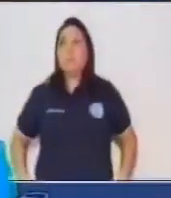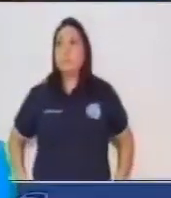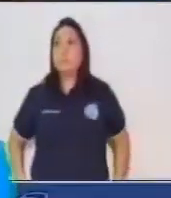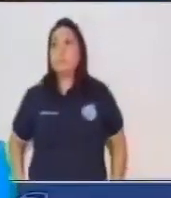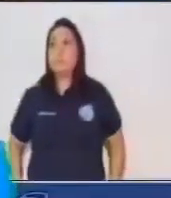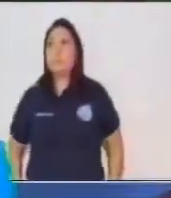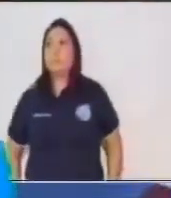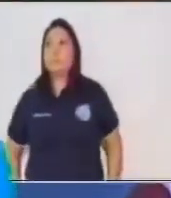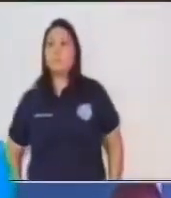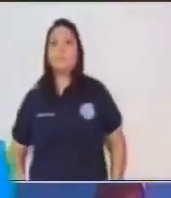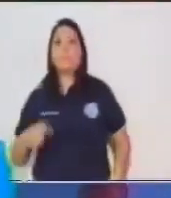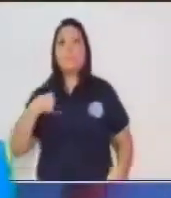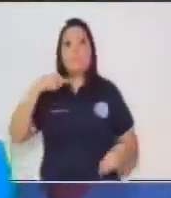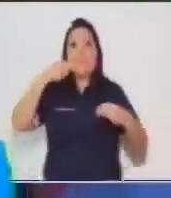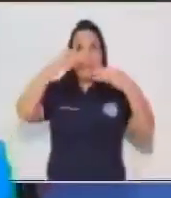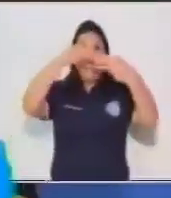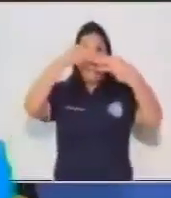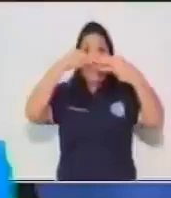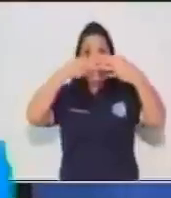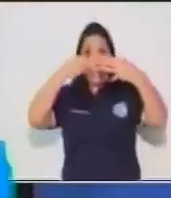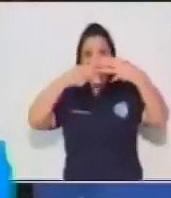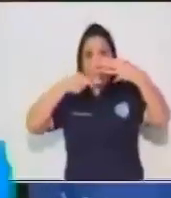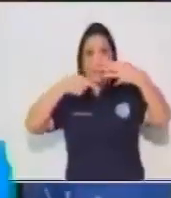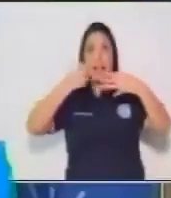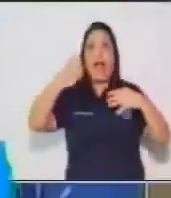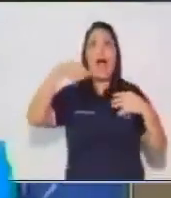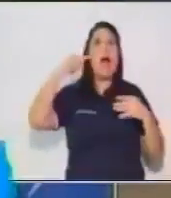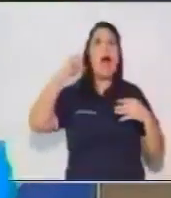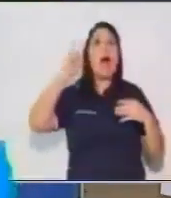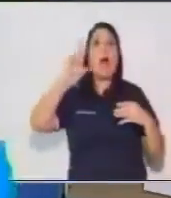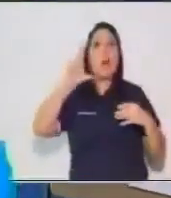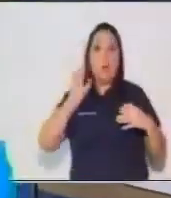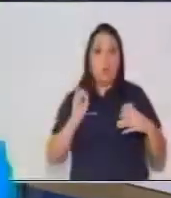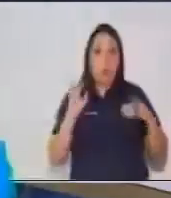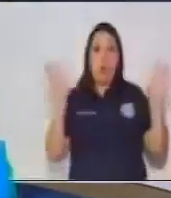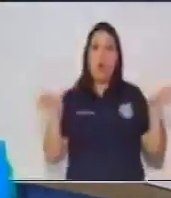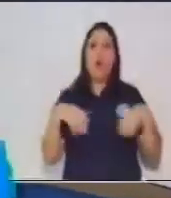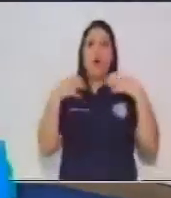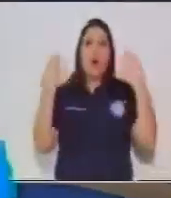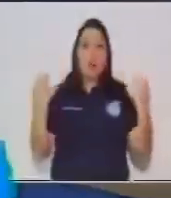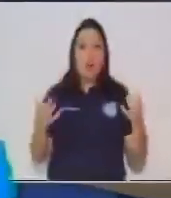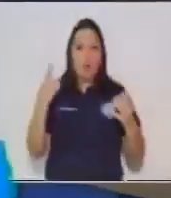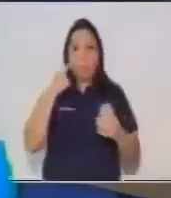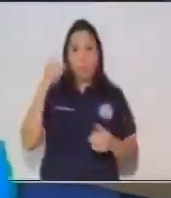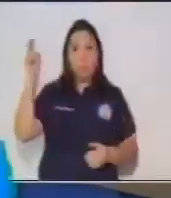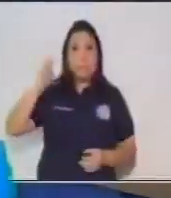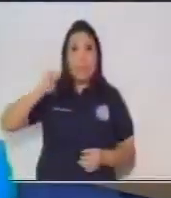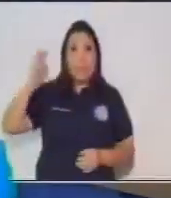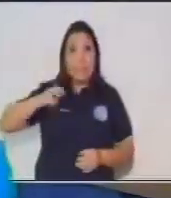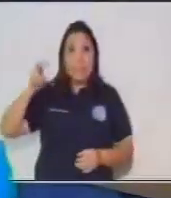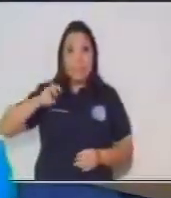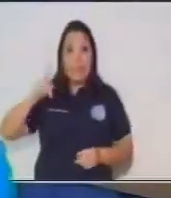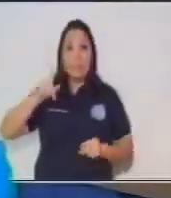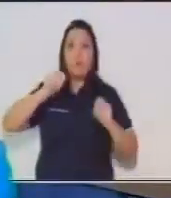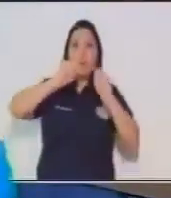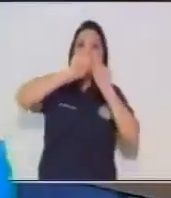Para clasificar los ángulos, vamos a necesitar